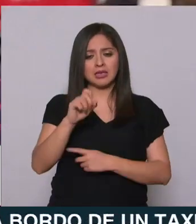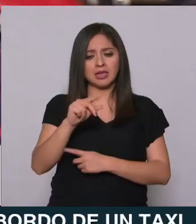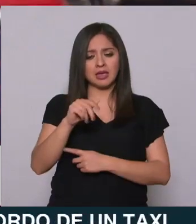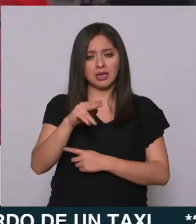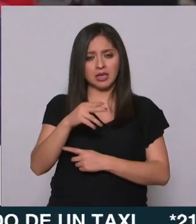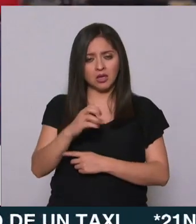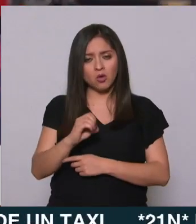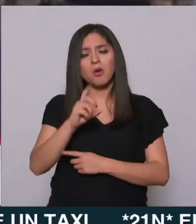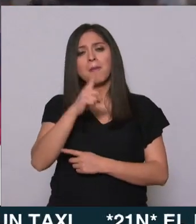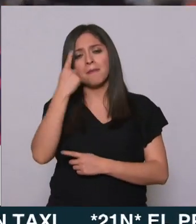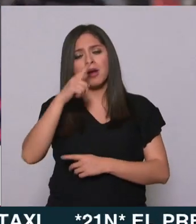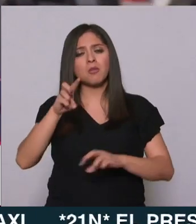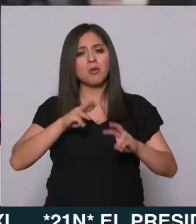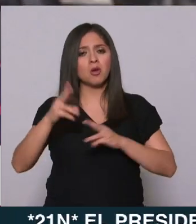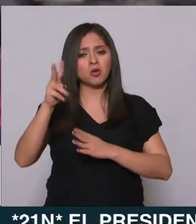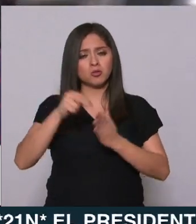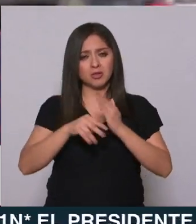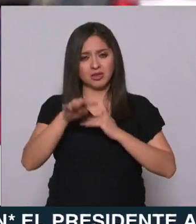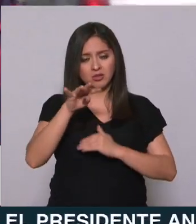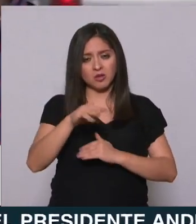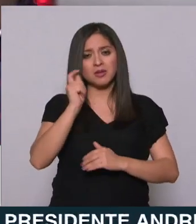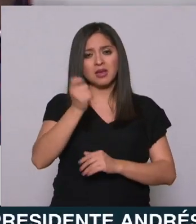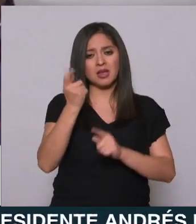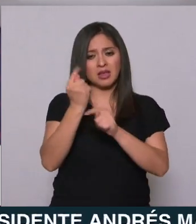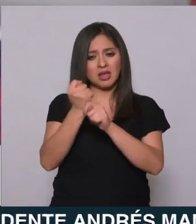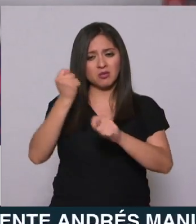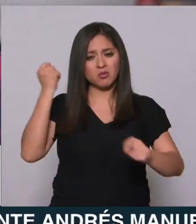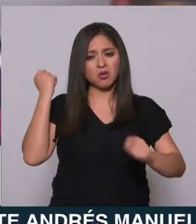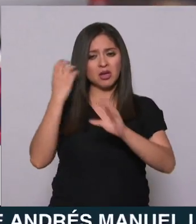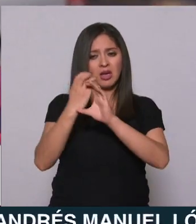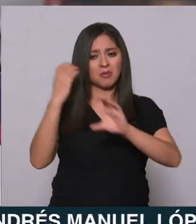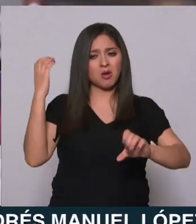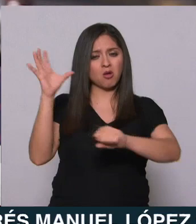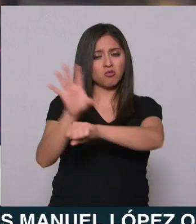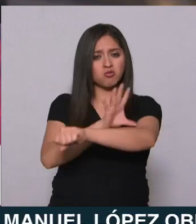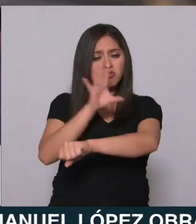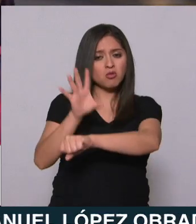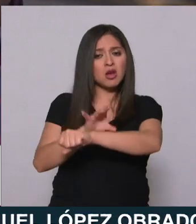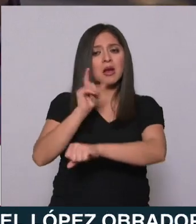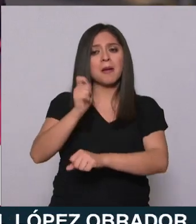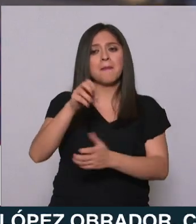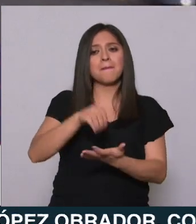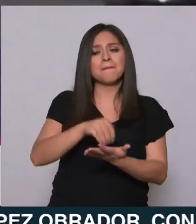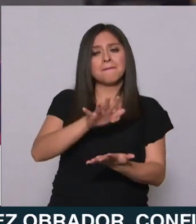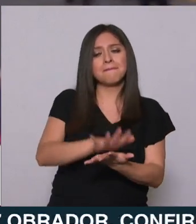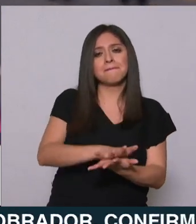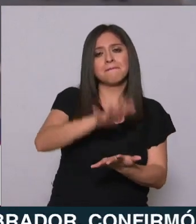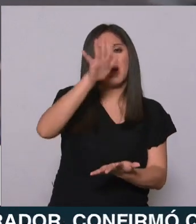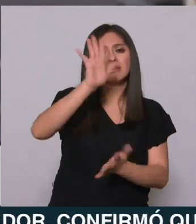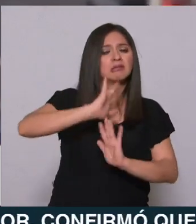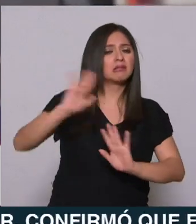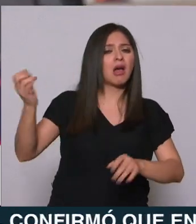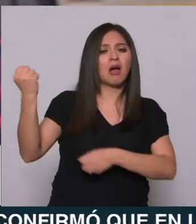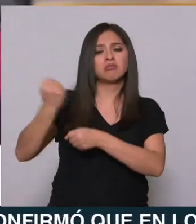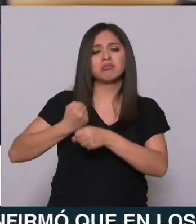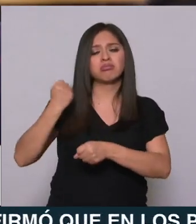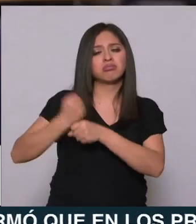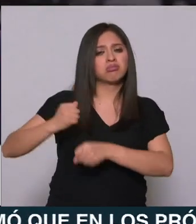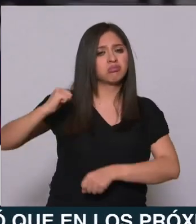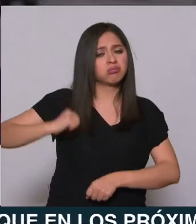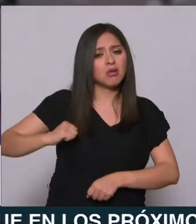en 2019, el sistema de transporte eléctrico era el que registraba el mayor deterioro. Únicamente